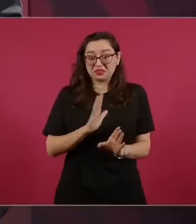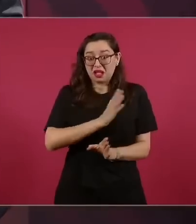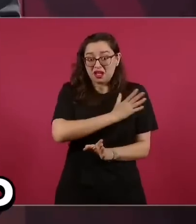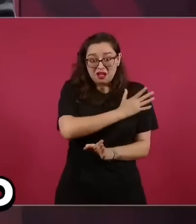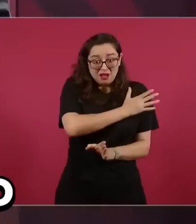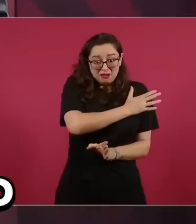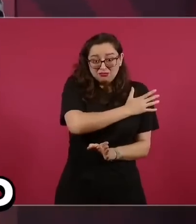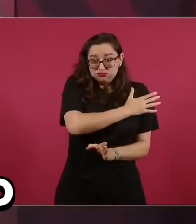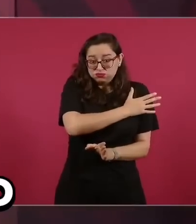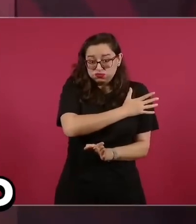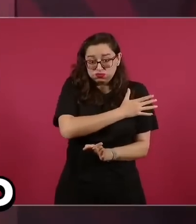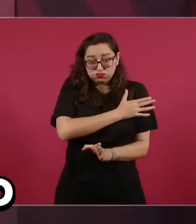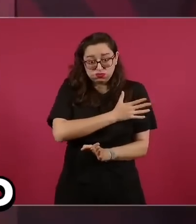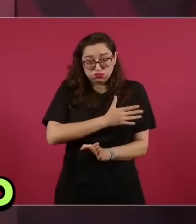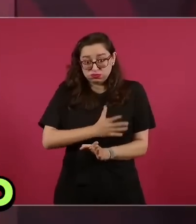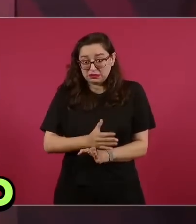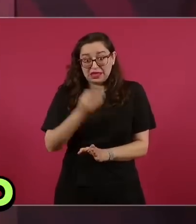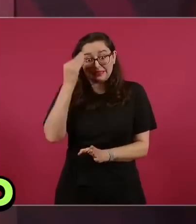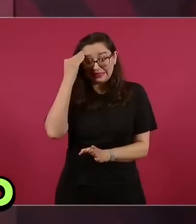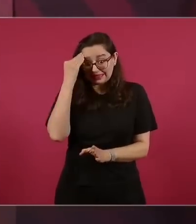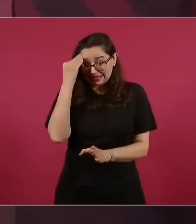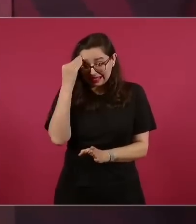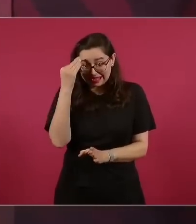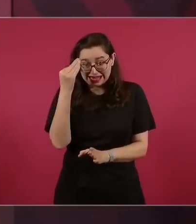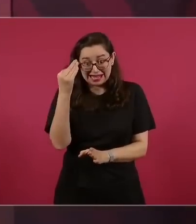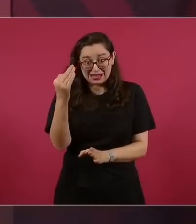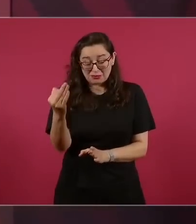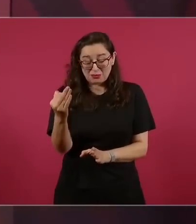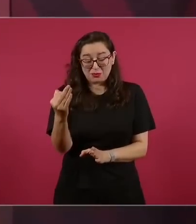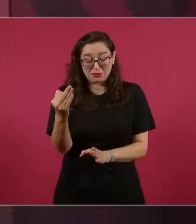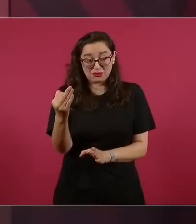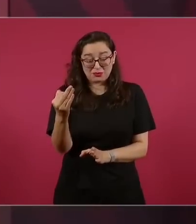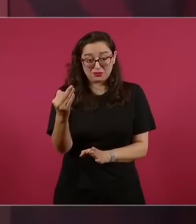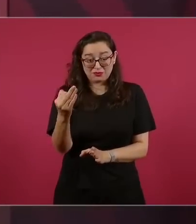durante algún tiempo. Incluso esa versión